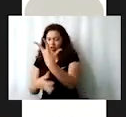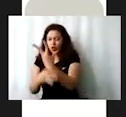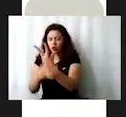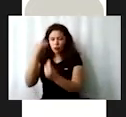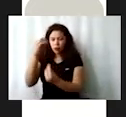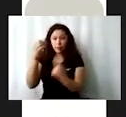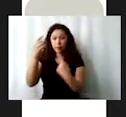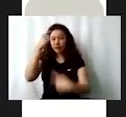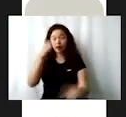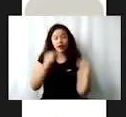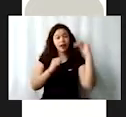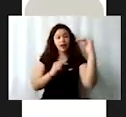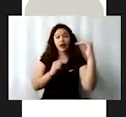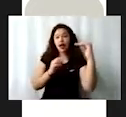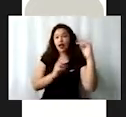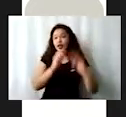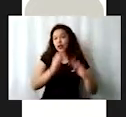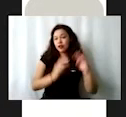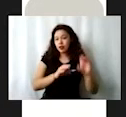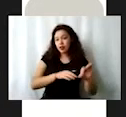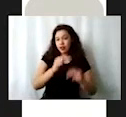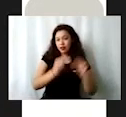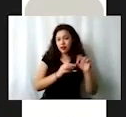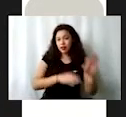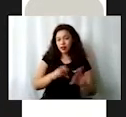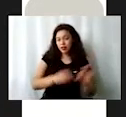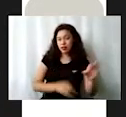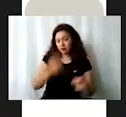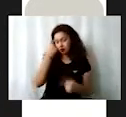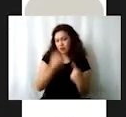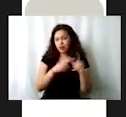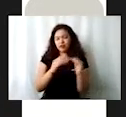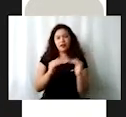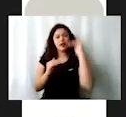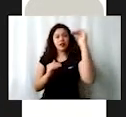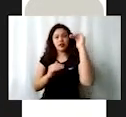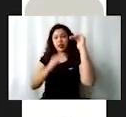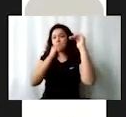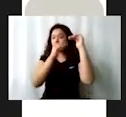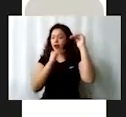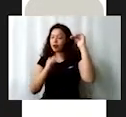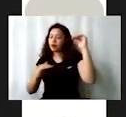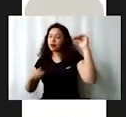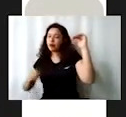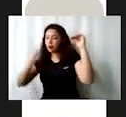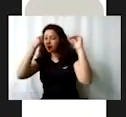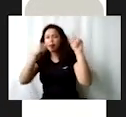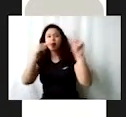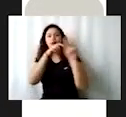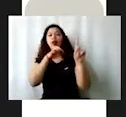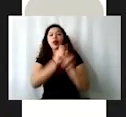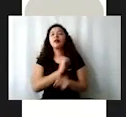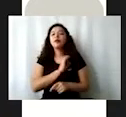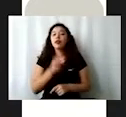a diferenciar de los demás con el fin de cumplir esos objetivos. Ese es